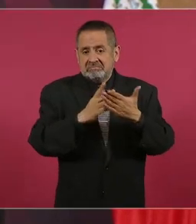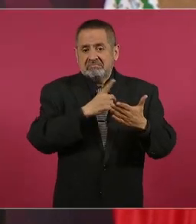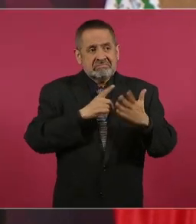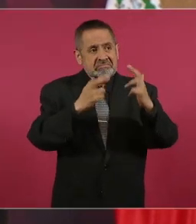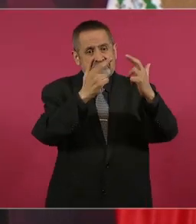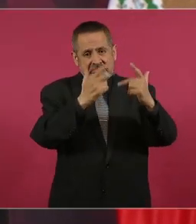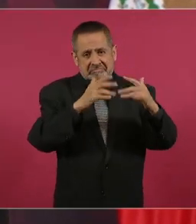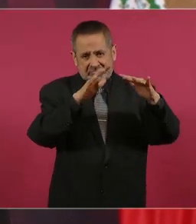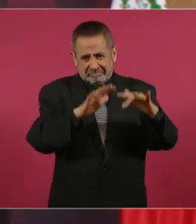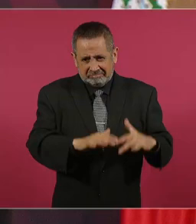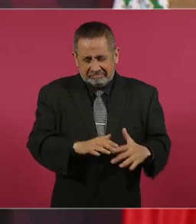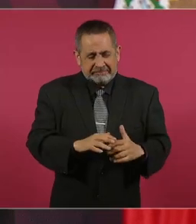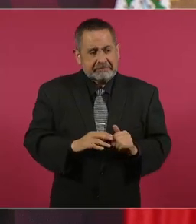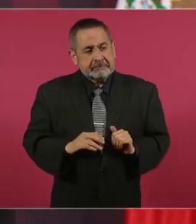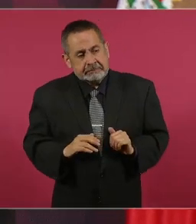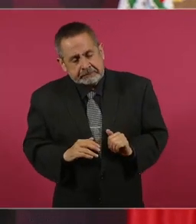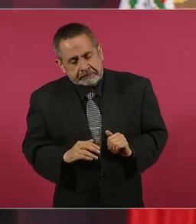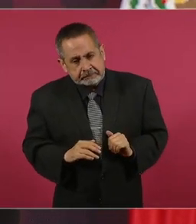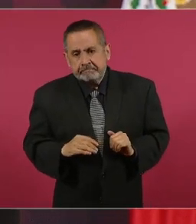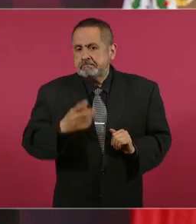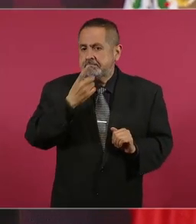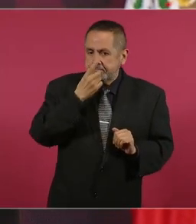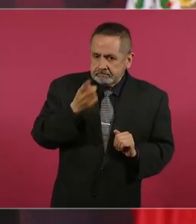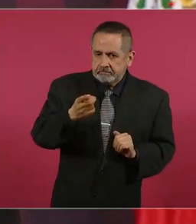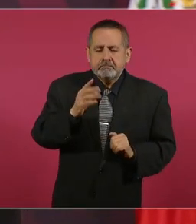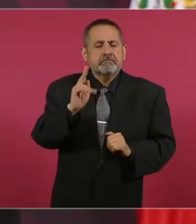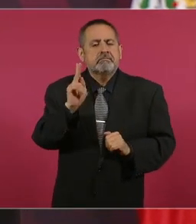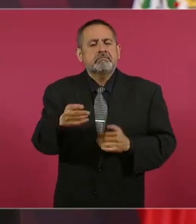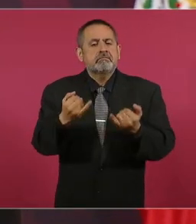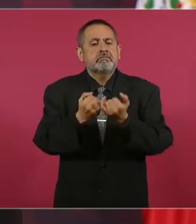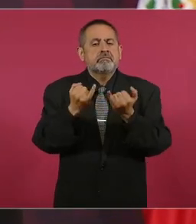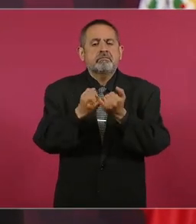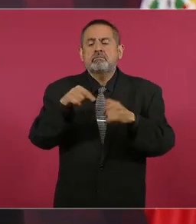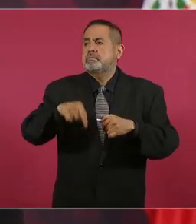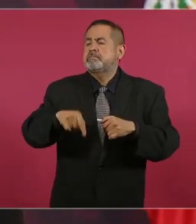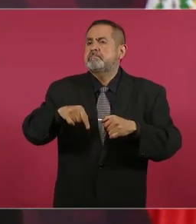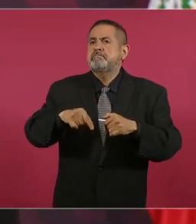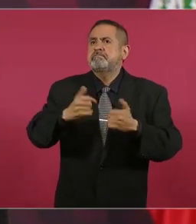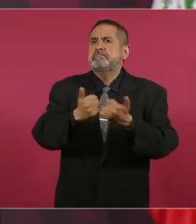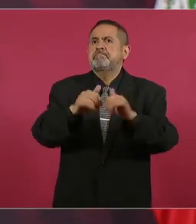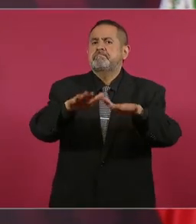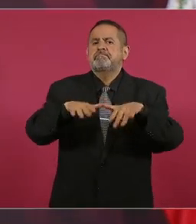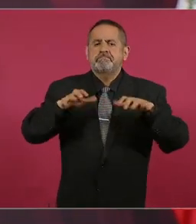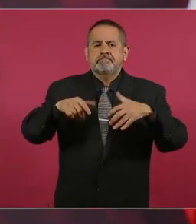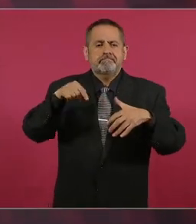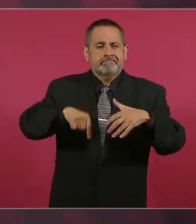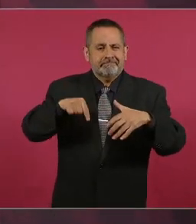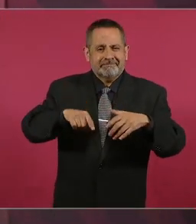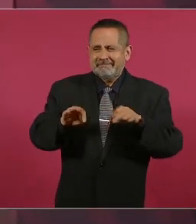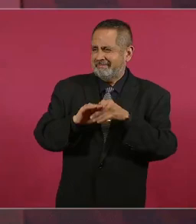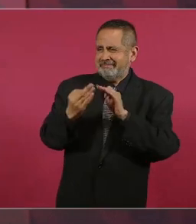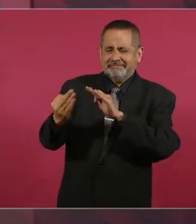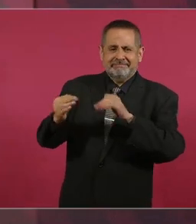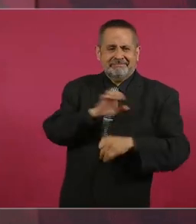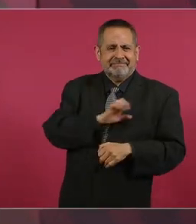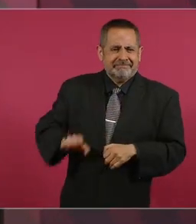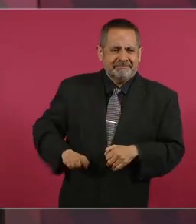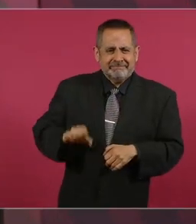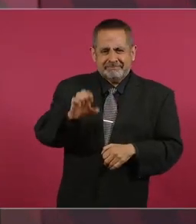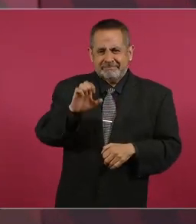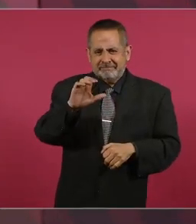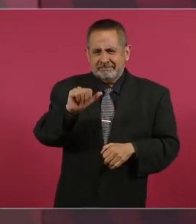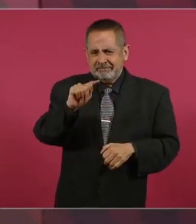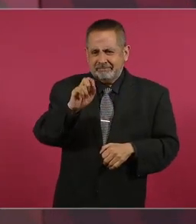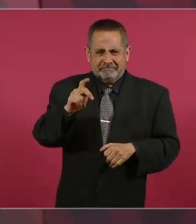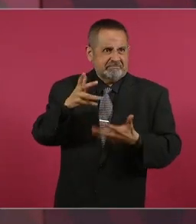estructurales. Un poco lo que pasa en un auditorio acá por Ecatepec, que hicieron